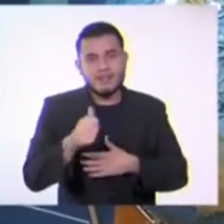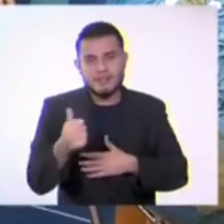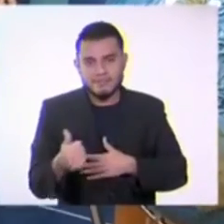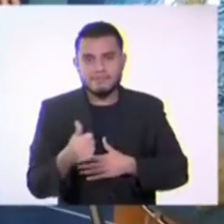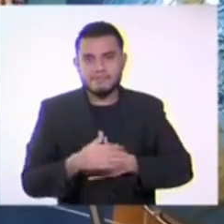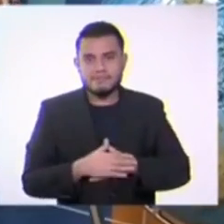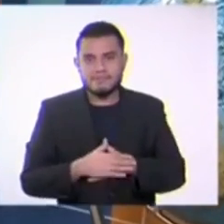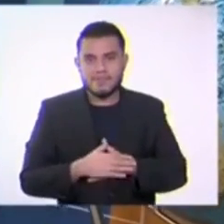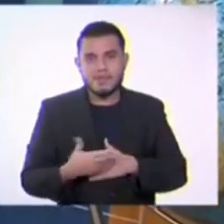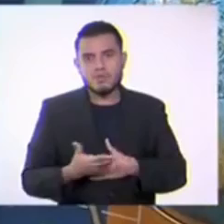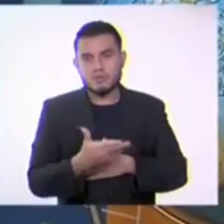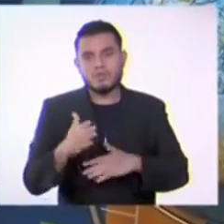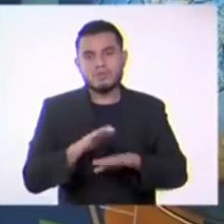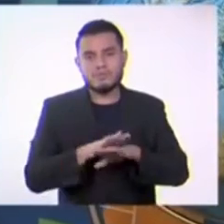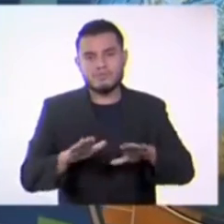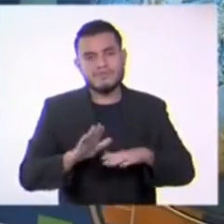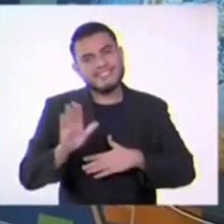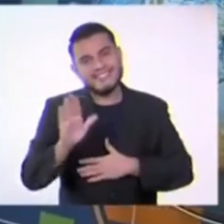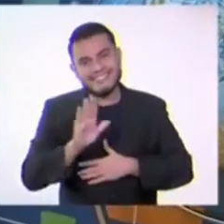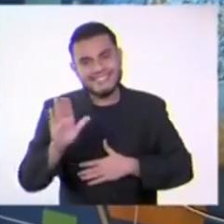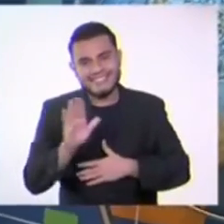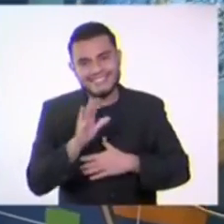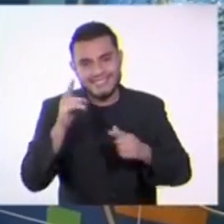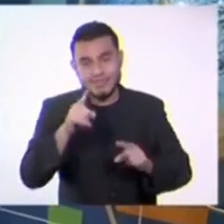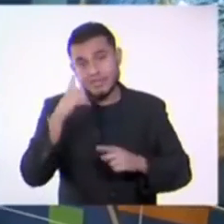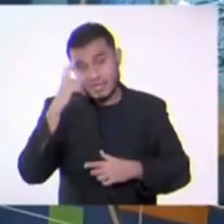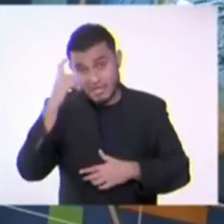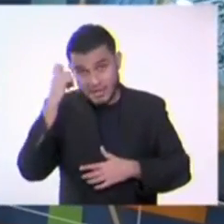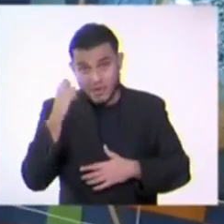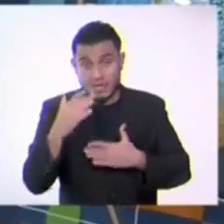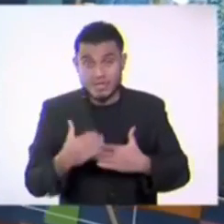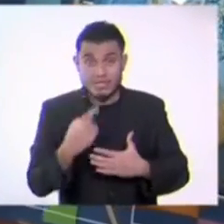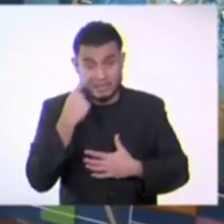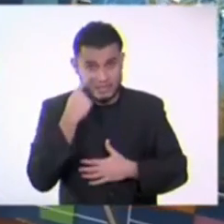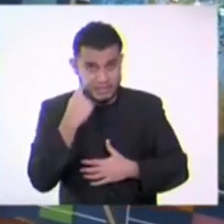y nosotros vamos concluyendo. Nos despedimos entonces, recuerden